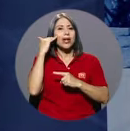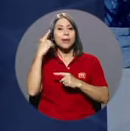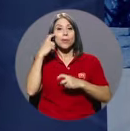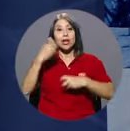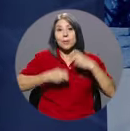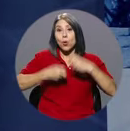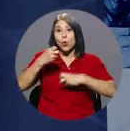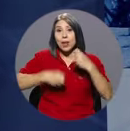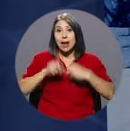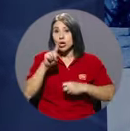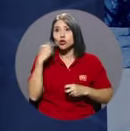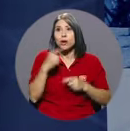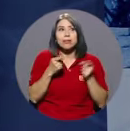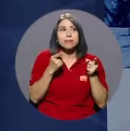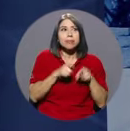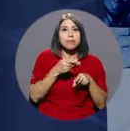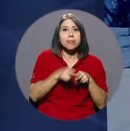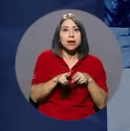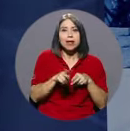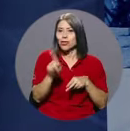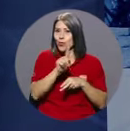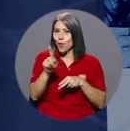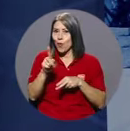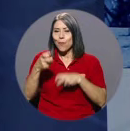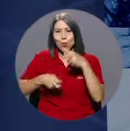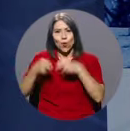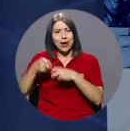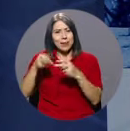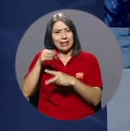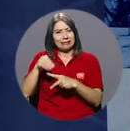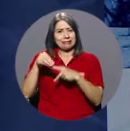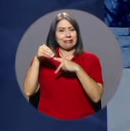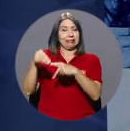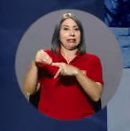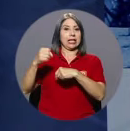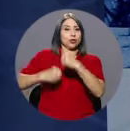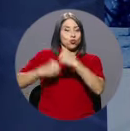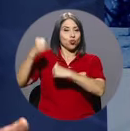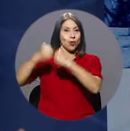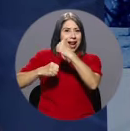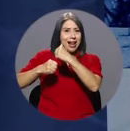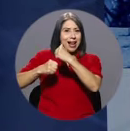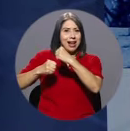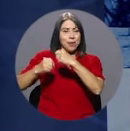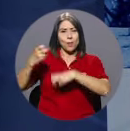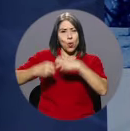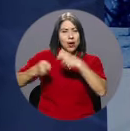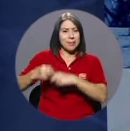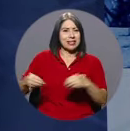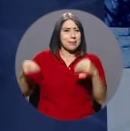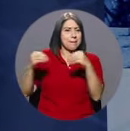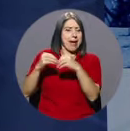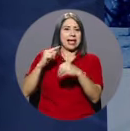inicio, no es solo coyuntural, es un problema estructural. Y eso nos lleva a que son problemas mucho